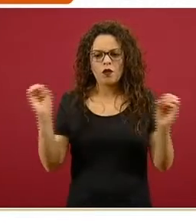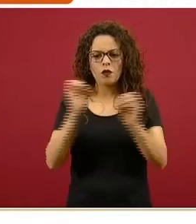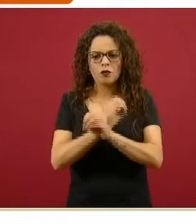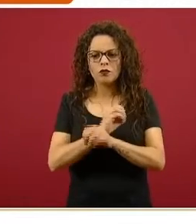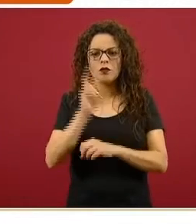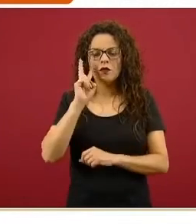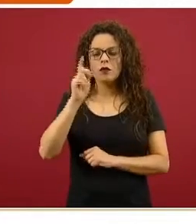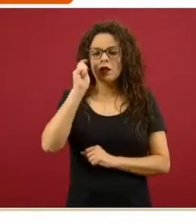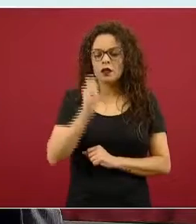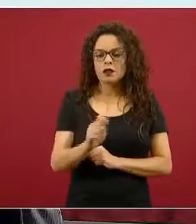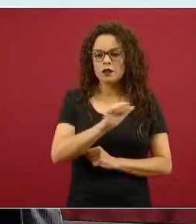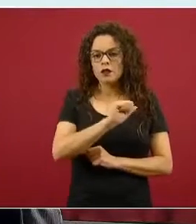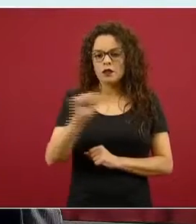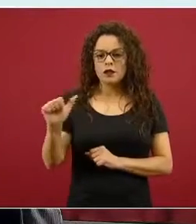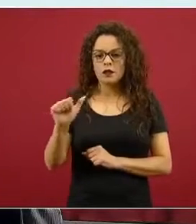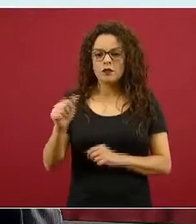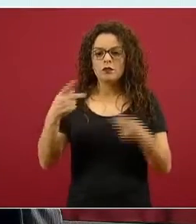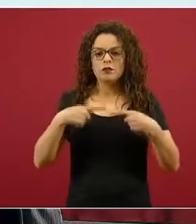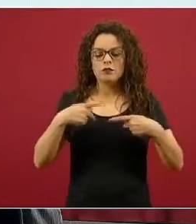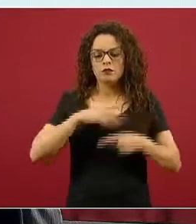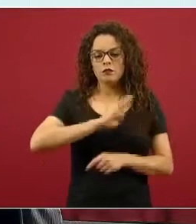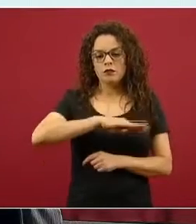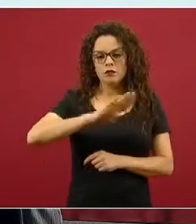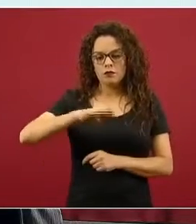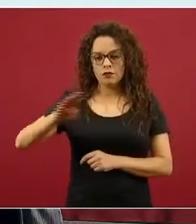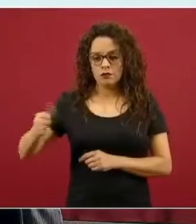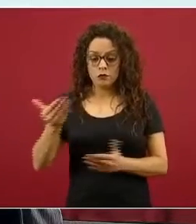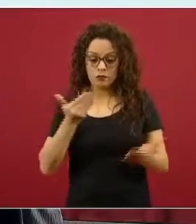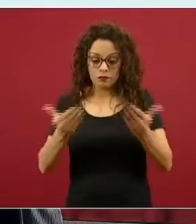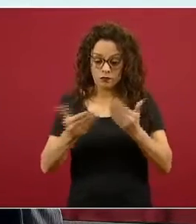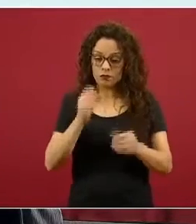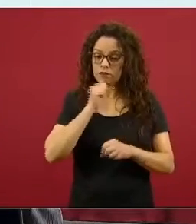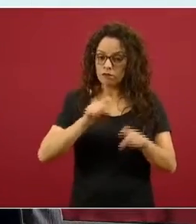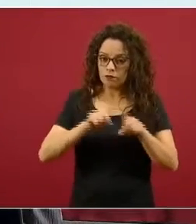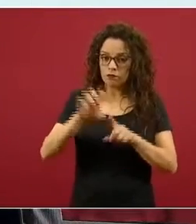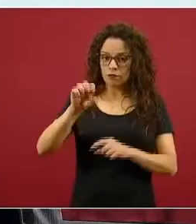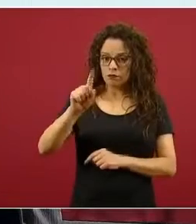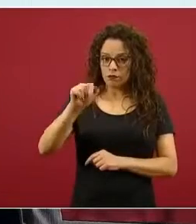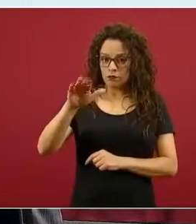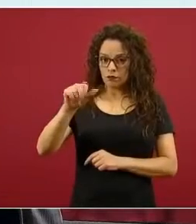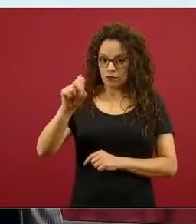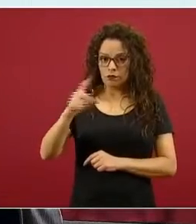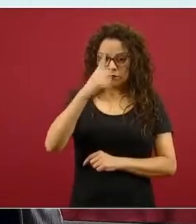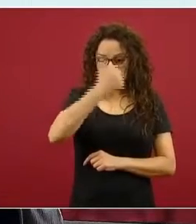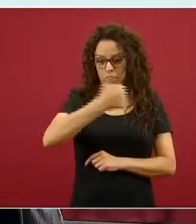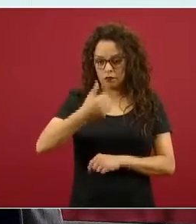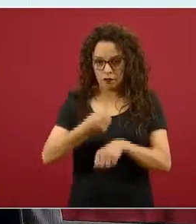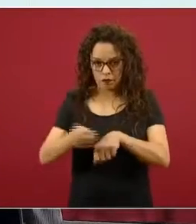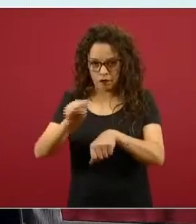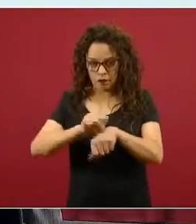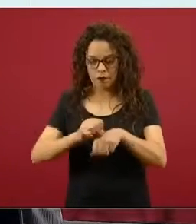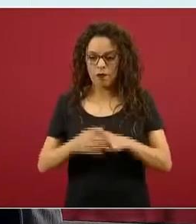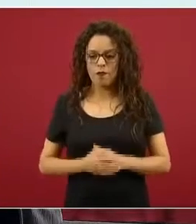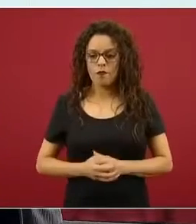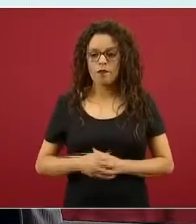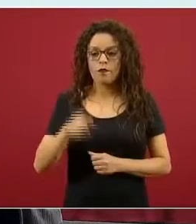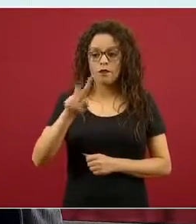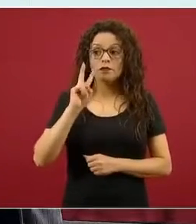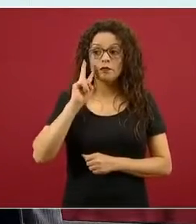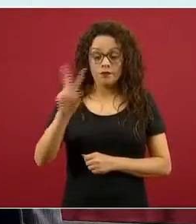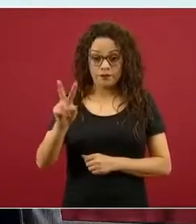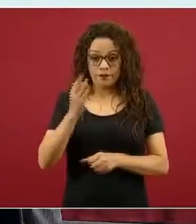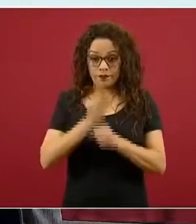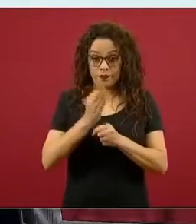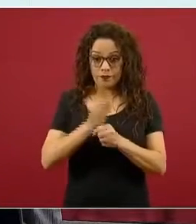mostrando la tendencia también de las muertes estimadas en cada una de las semanas. Como podemos ver, Aguascalientes, que también fue